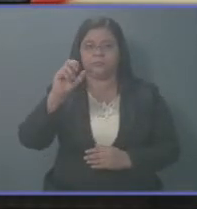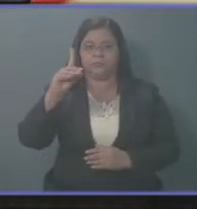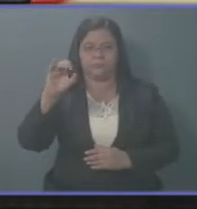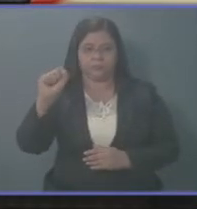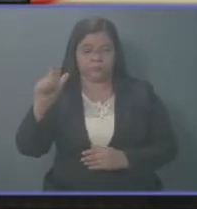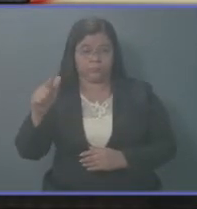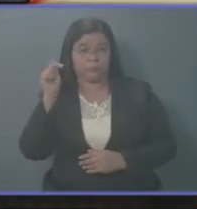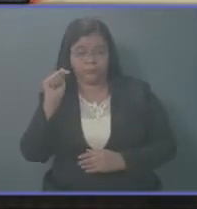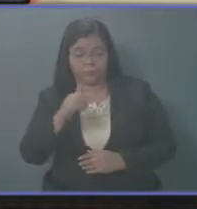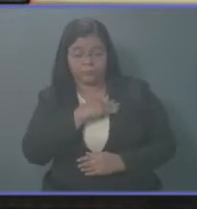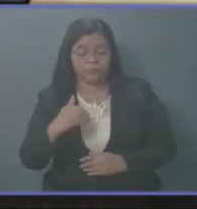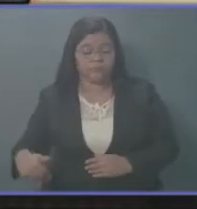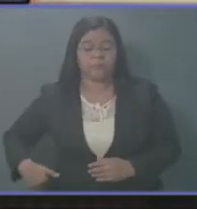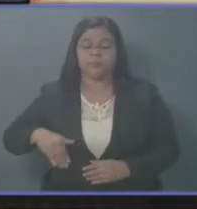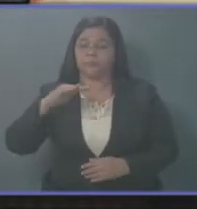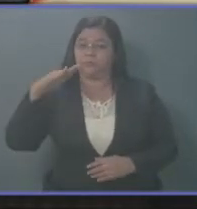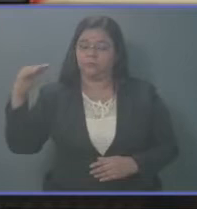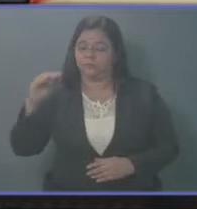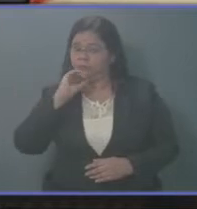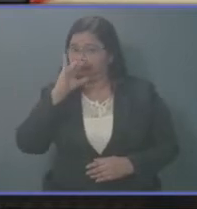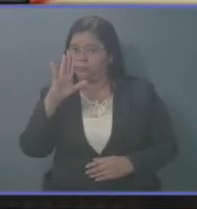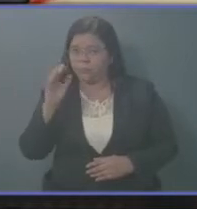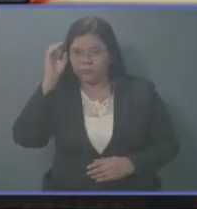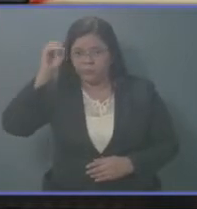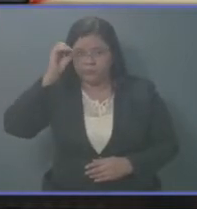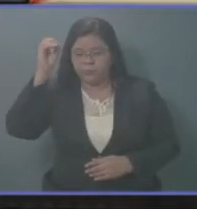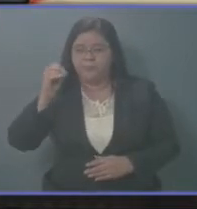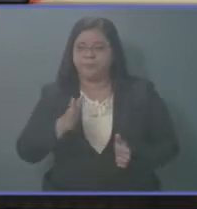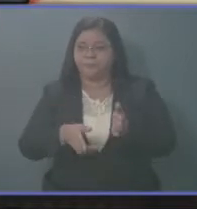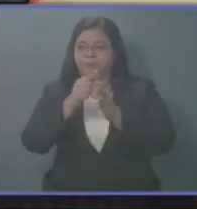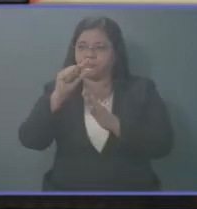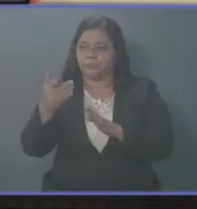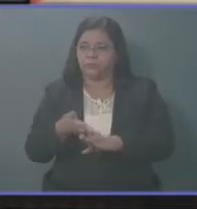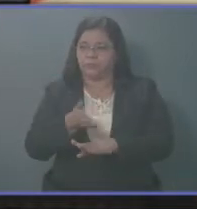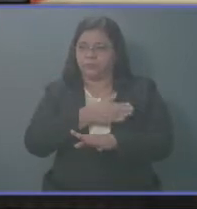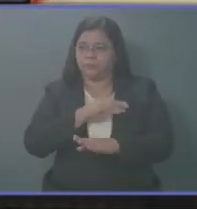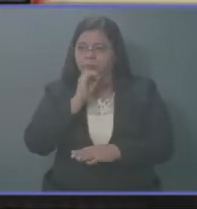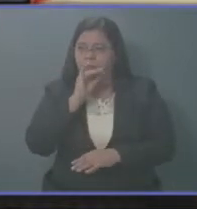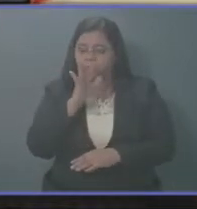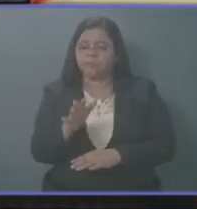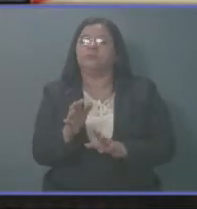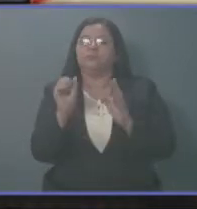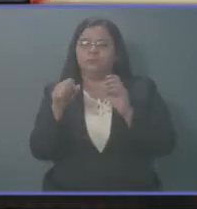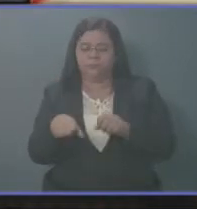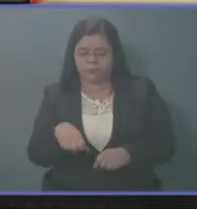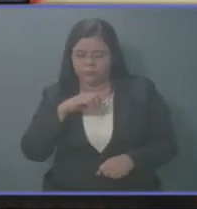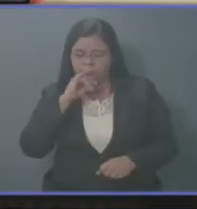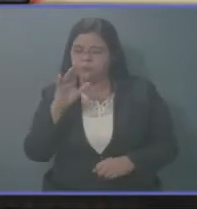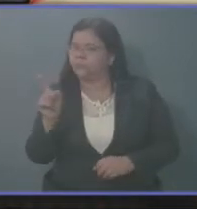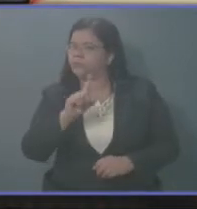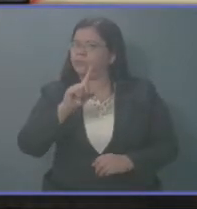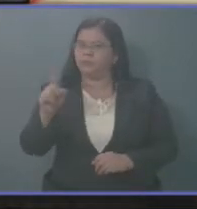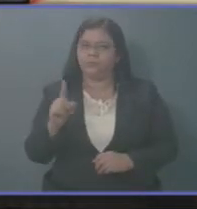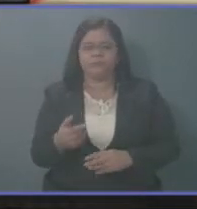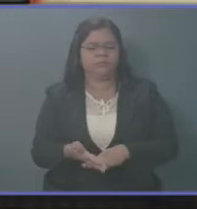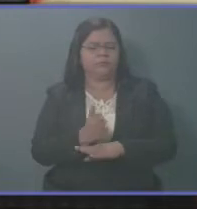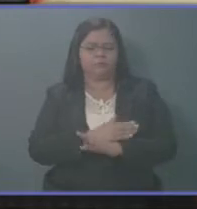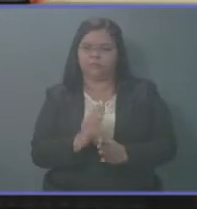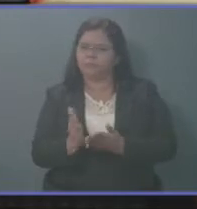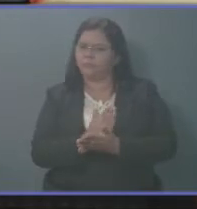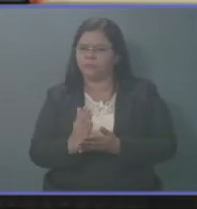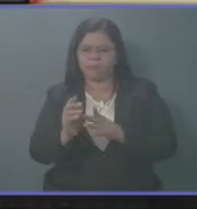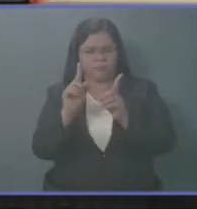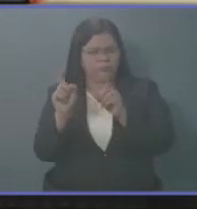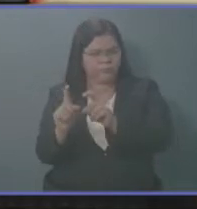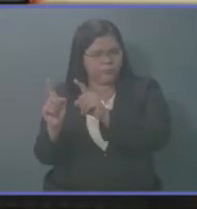Presidencia de la República, al requerirle la opinión a las instituciones antes referidas, estas manifestaron que no fueron consultadas por la